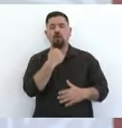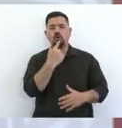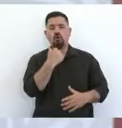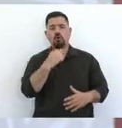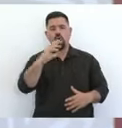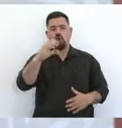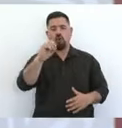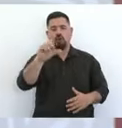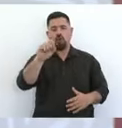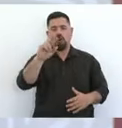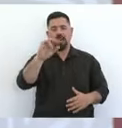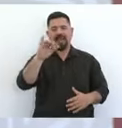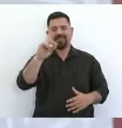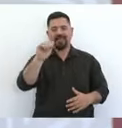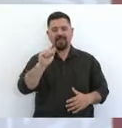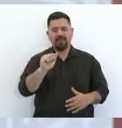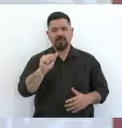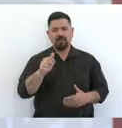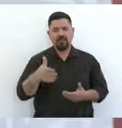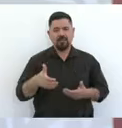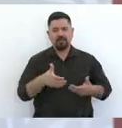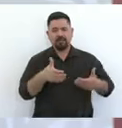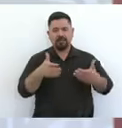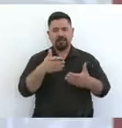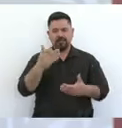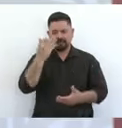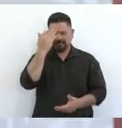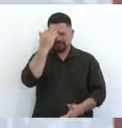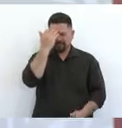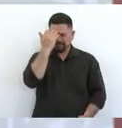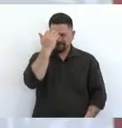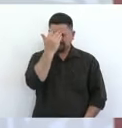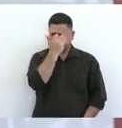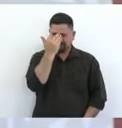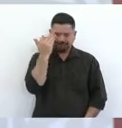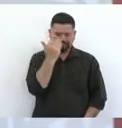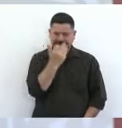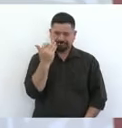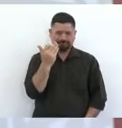y el camino está muy malo.